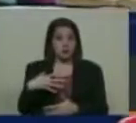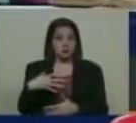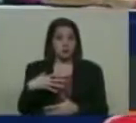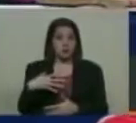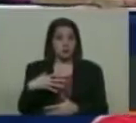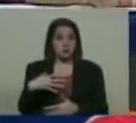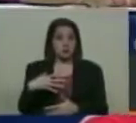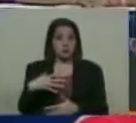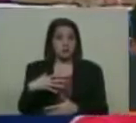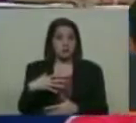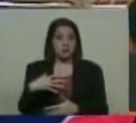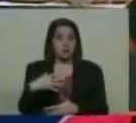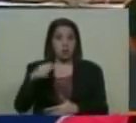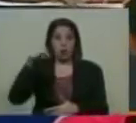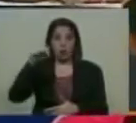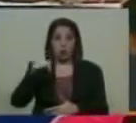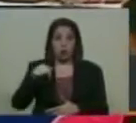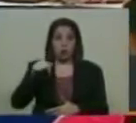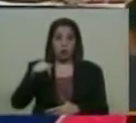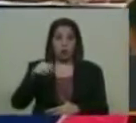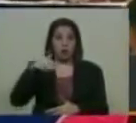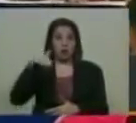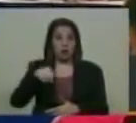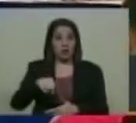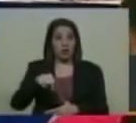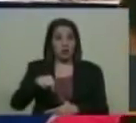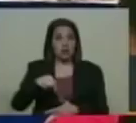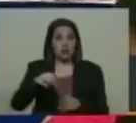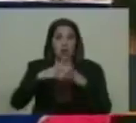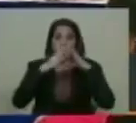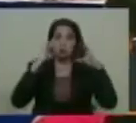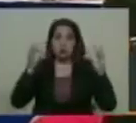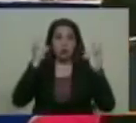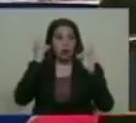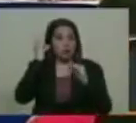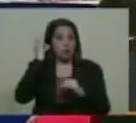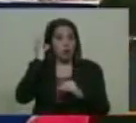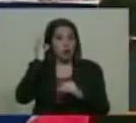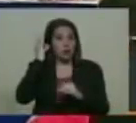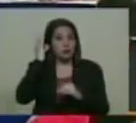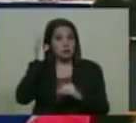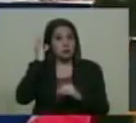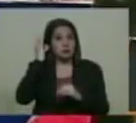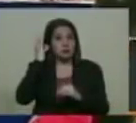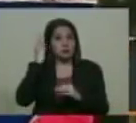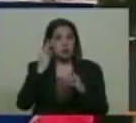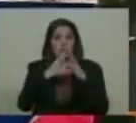conformemos hoy aquí con todo este mujerero,